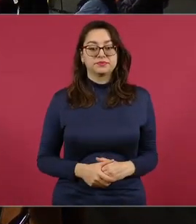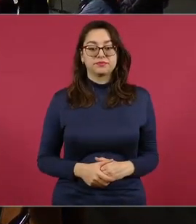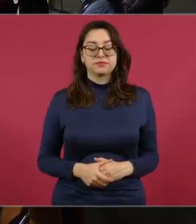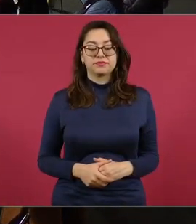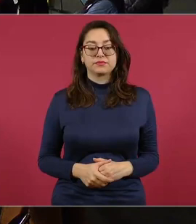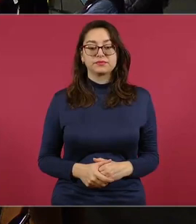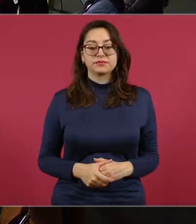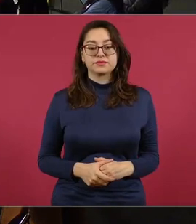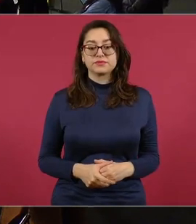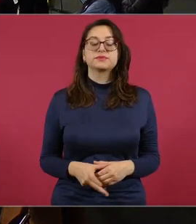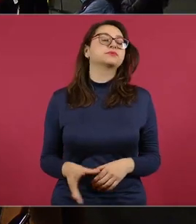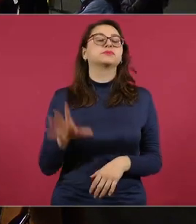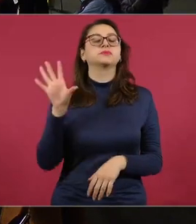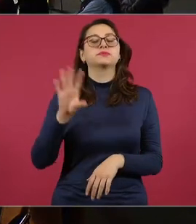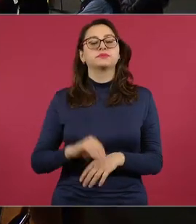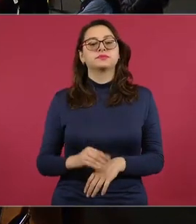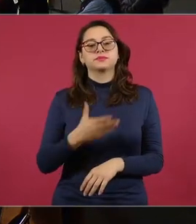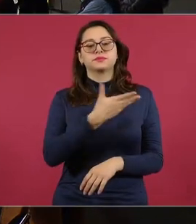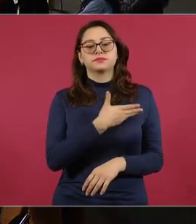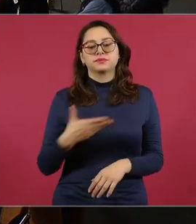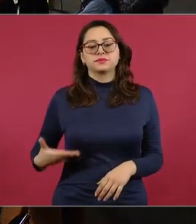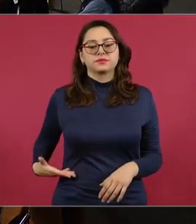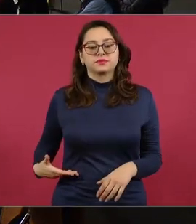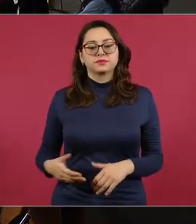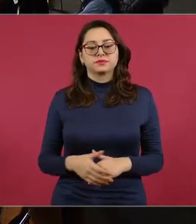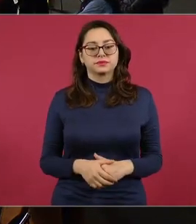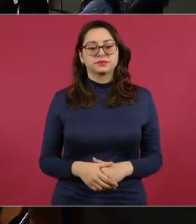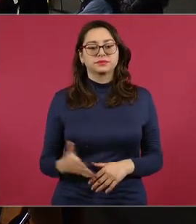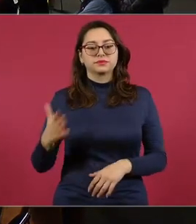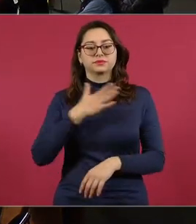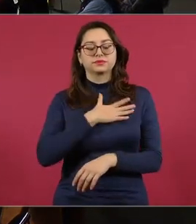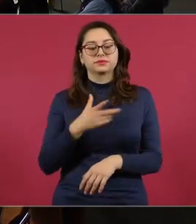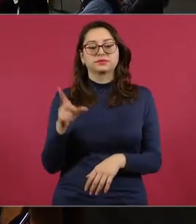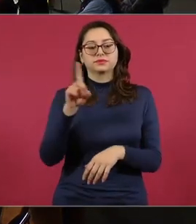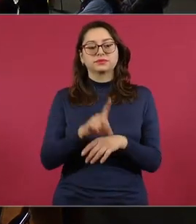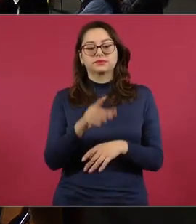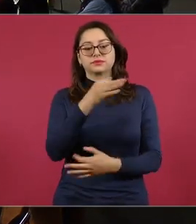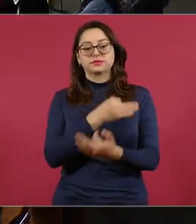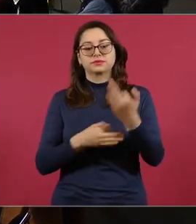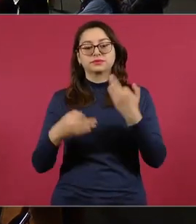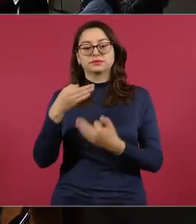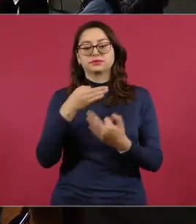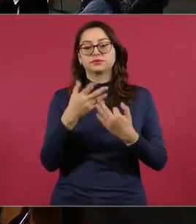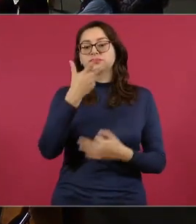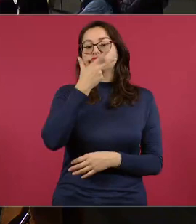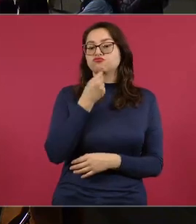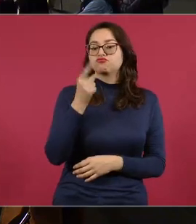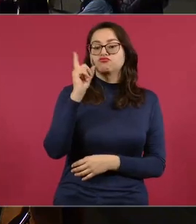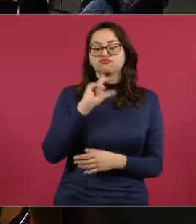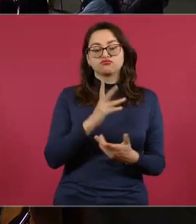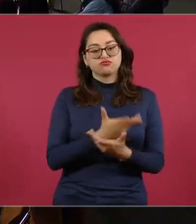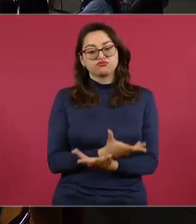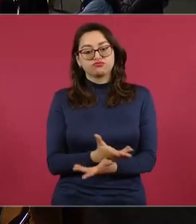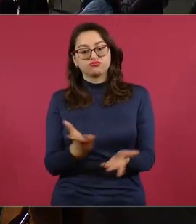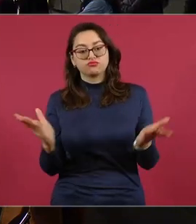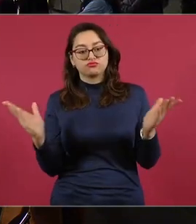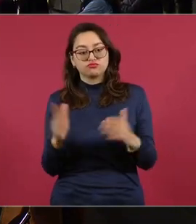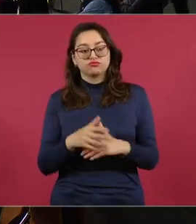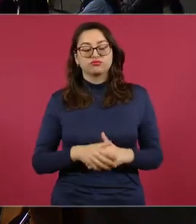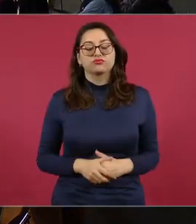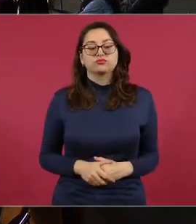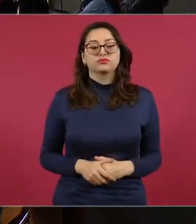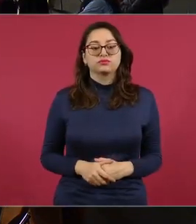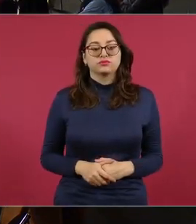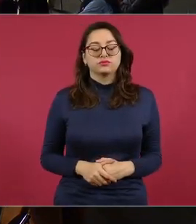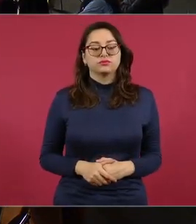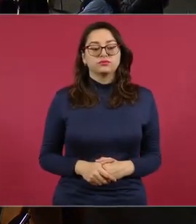Con su permiso, señor presidente, muy buenos días a todos, a todas. Informo a ustedes de la